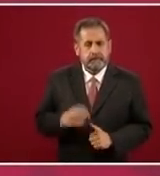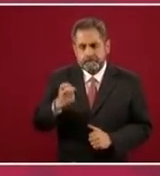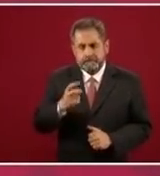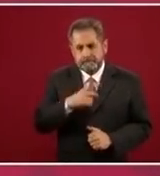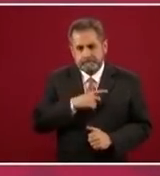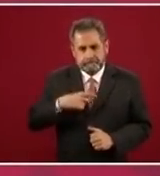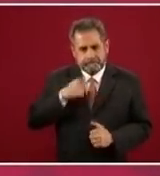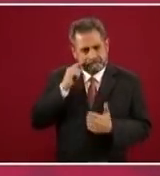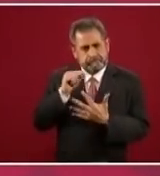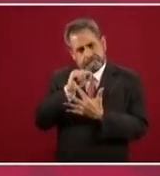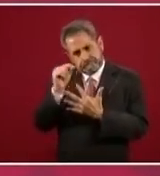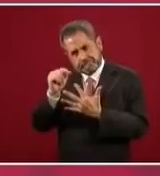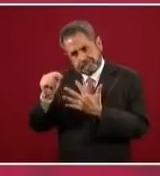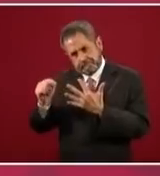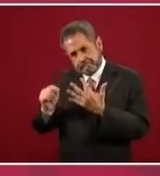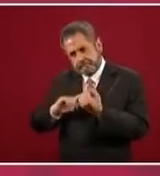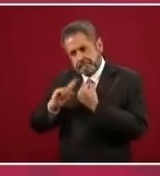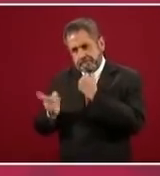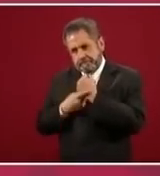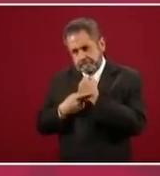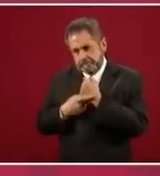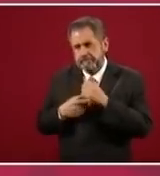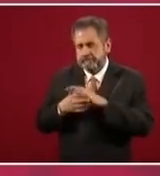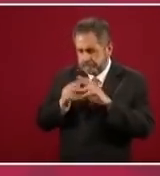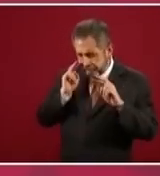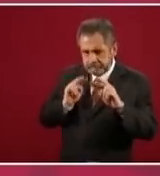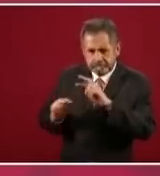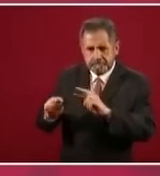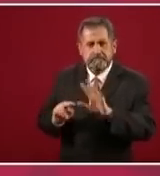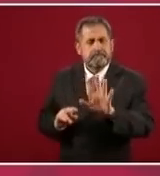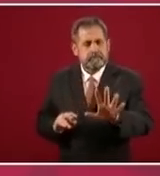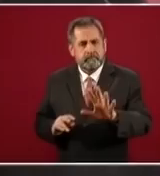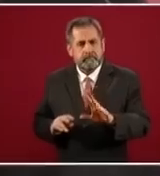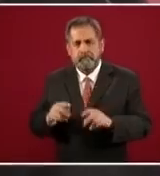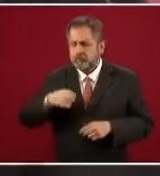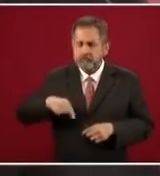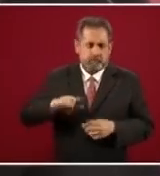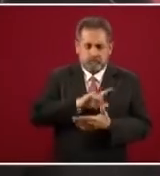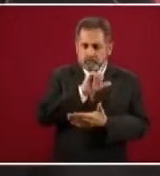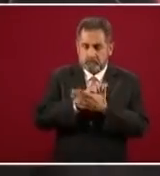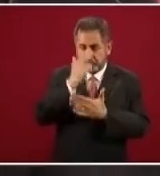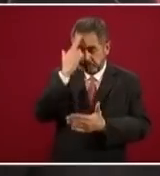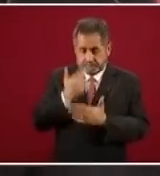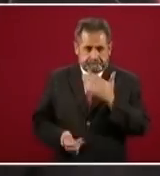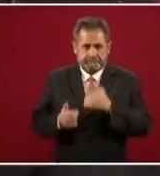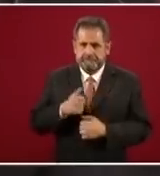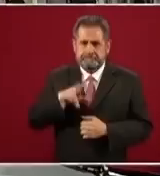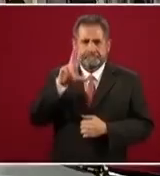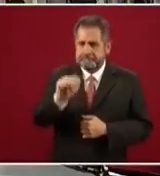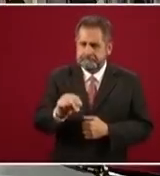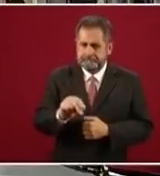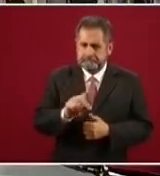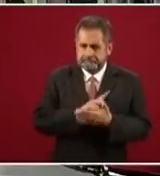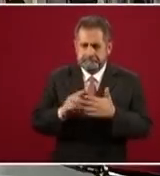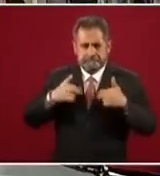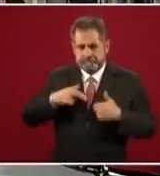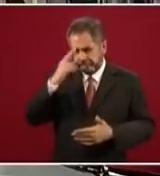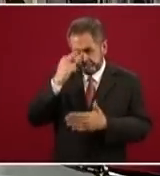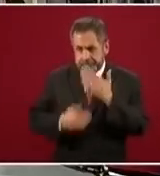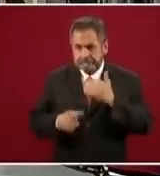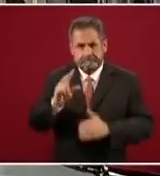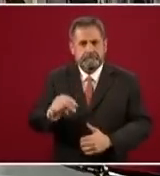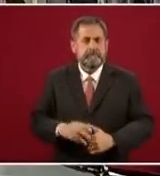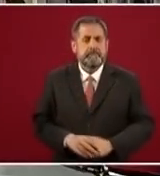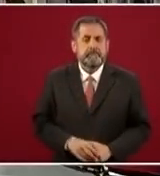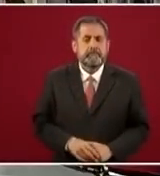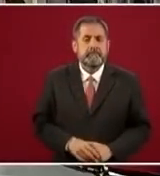tenemos que ver todo esto, se está atendiendo, no vamos a violar derechos. Presidente, ¿toma el